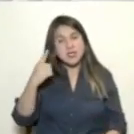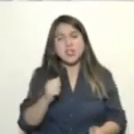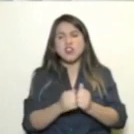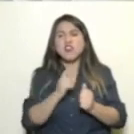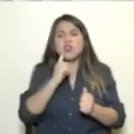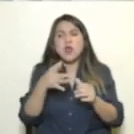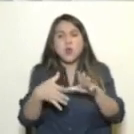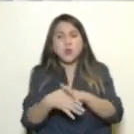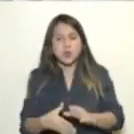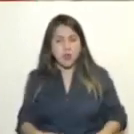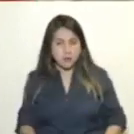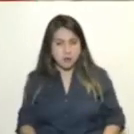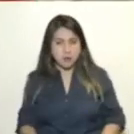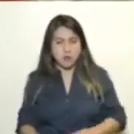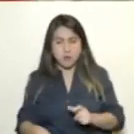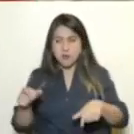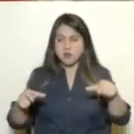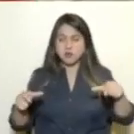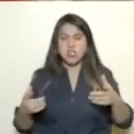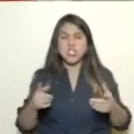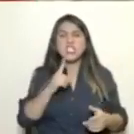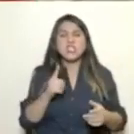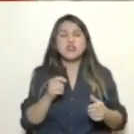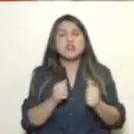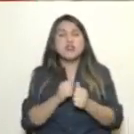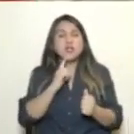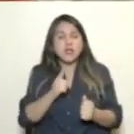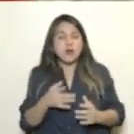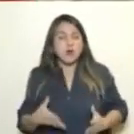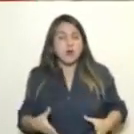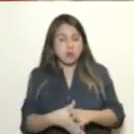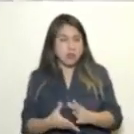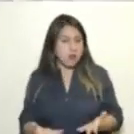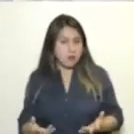juntar. Lo estoy diciendo con toda claridad.